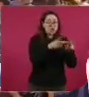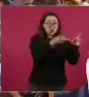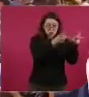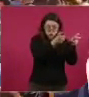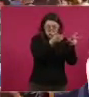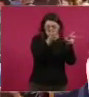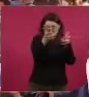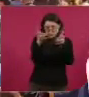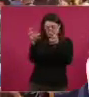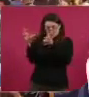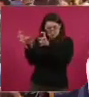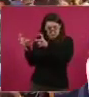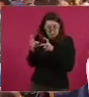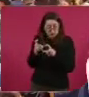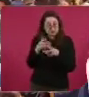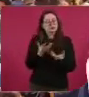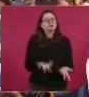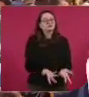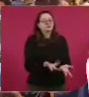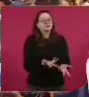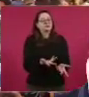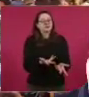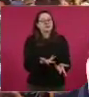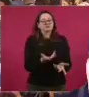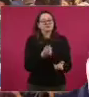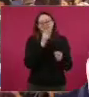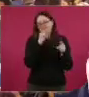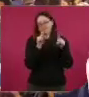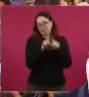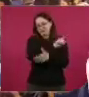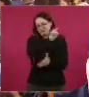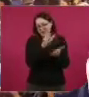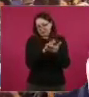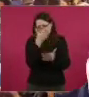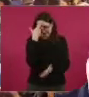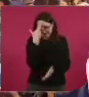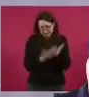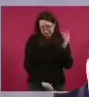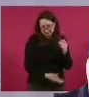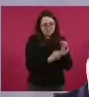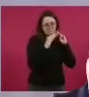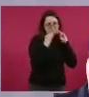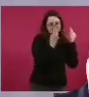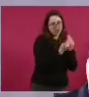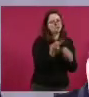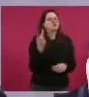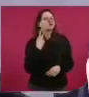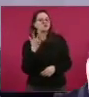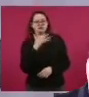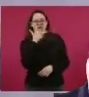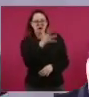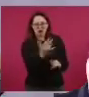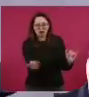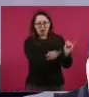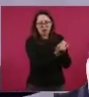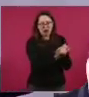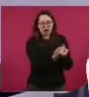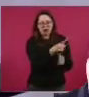también es algo, como de la delincuencia organizada. Entonces, esos